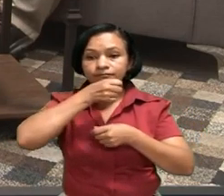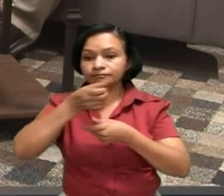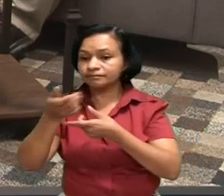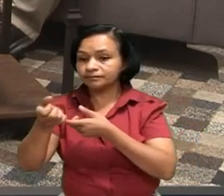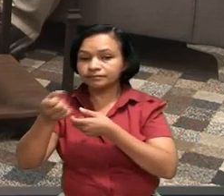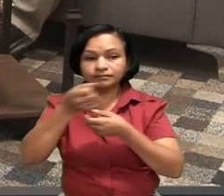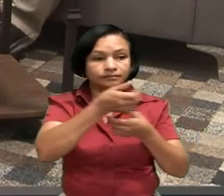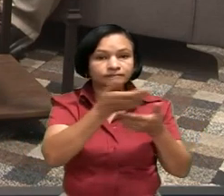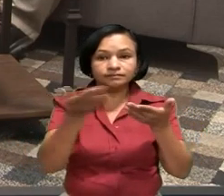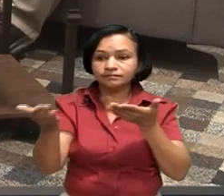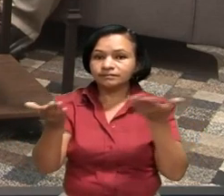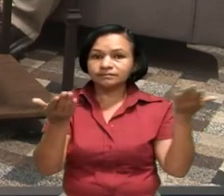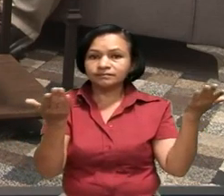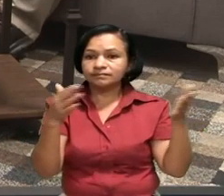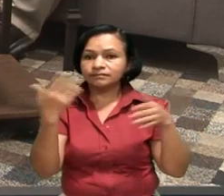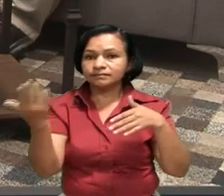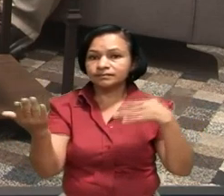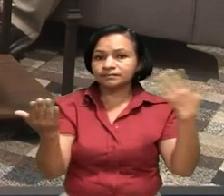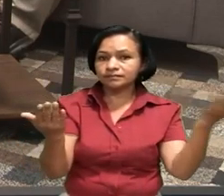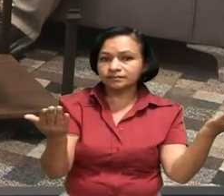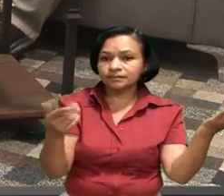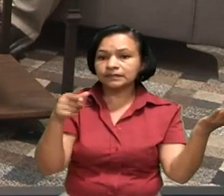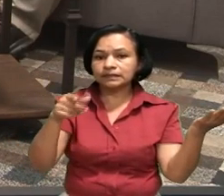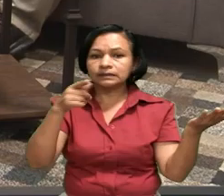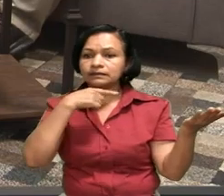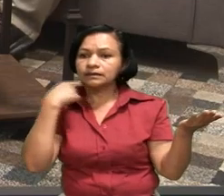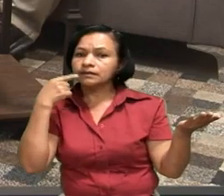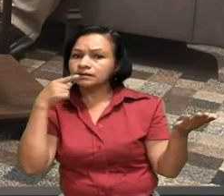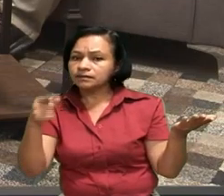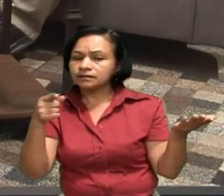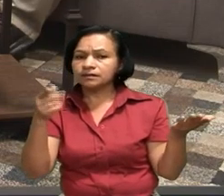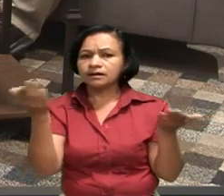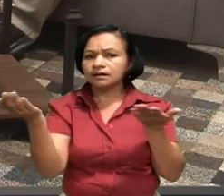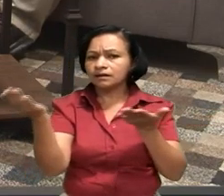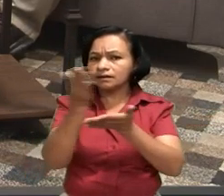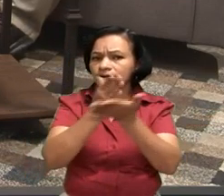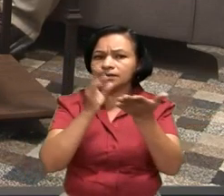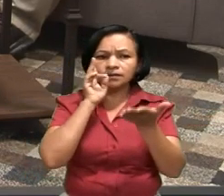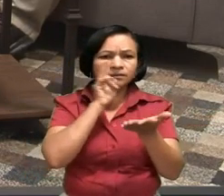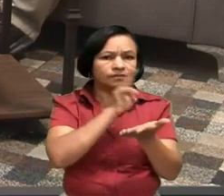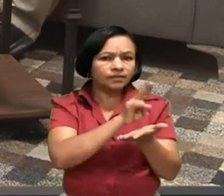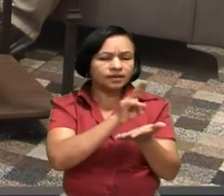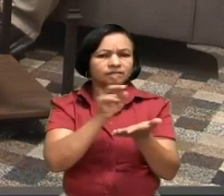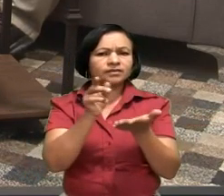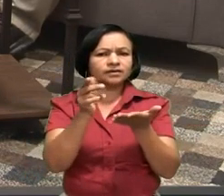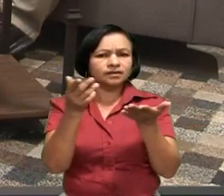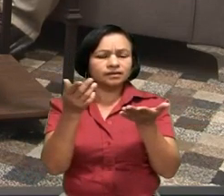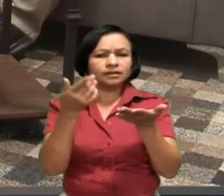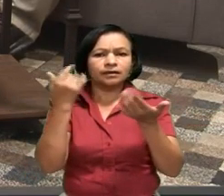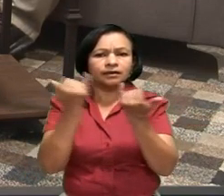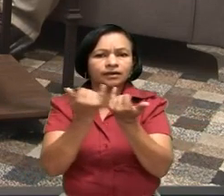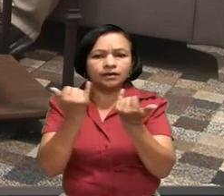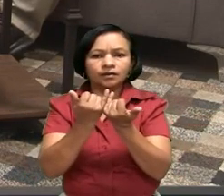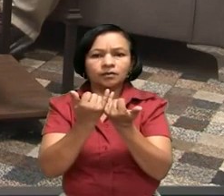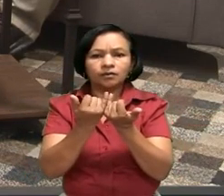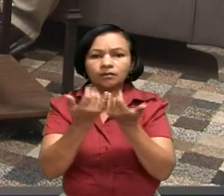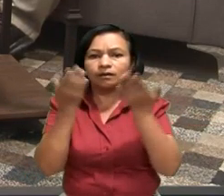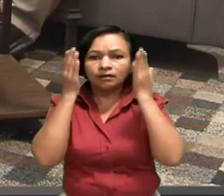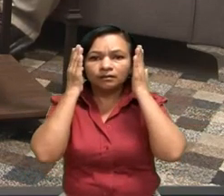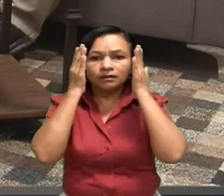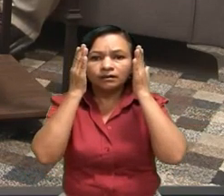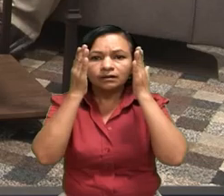pareciese que hay argumentos más o menos lúcidos pero de repente empezamos a ver unos argumentos que rayan en la fanática y en ese sentido le